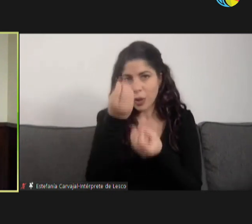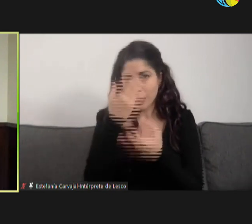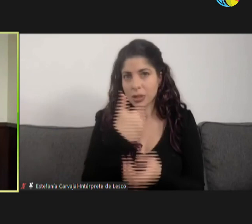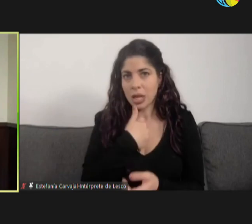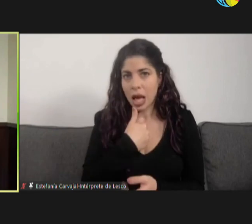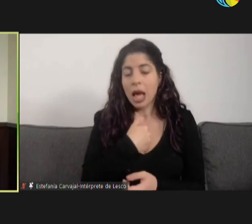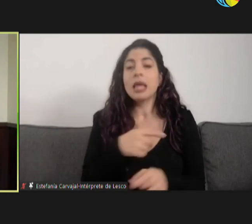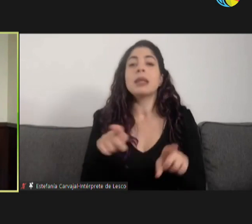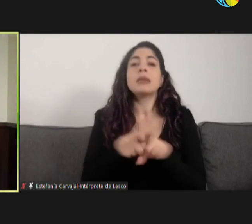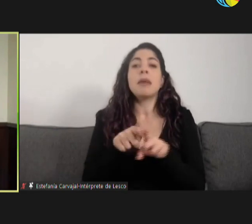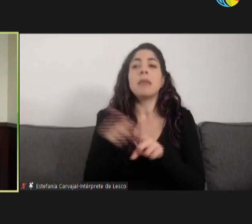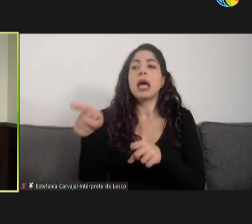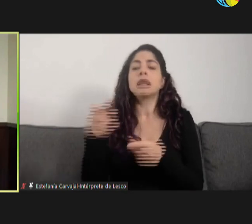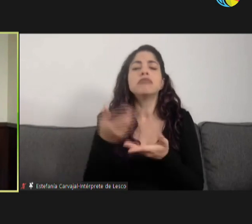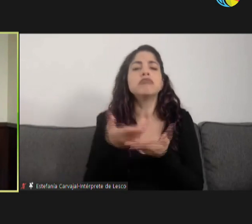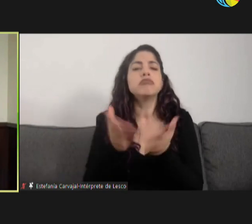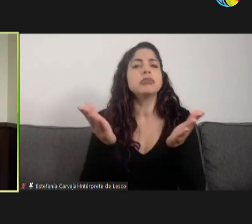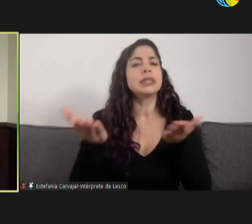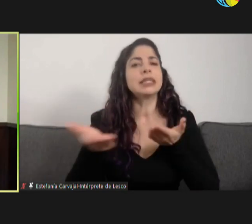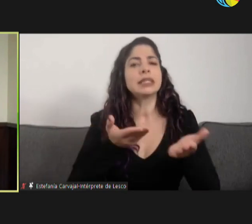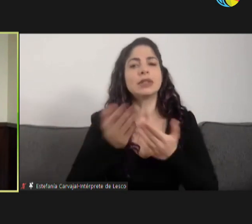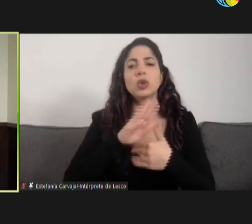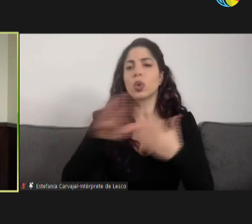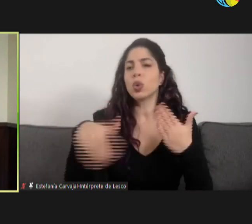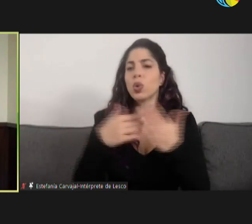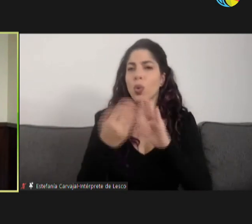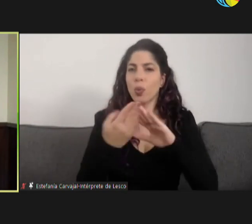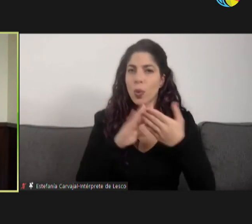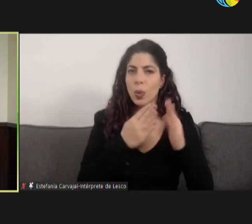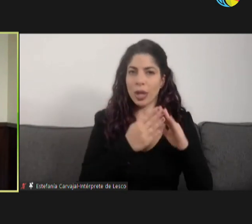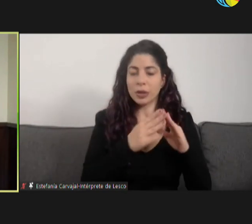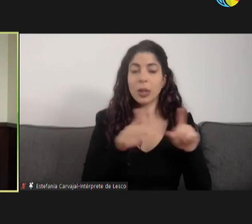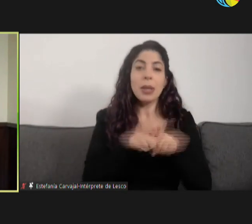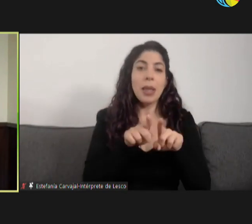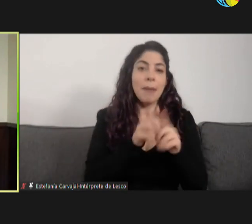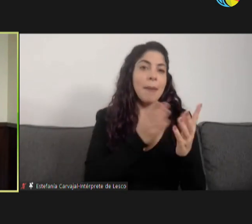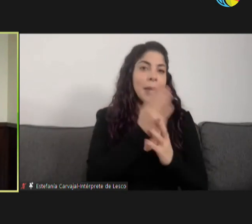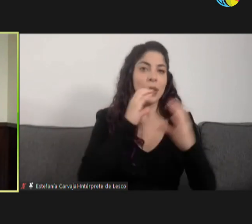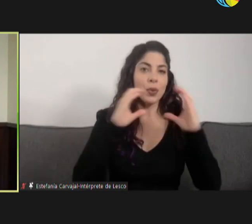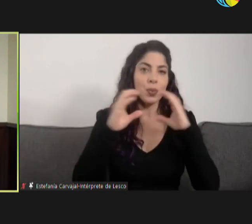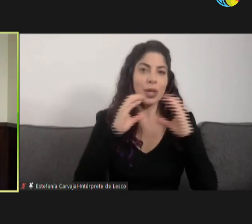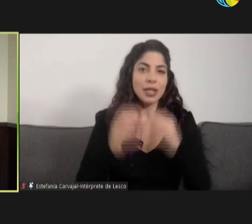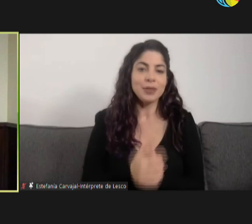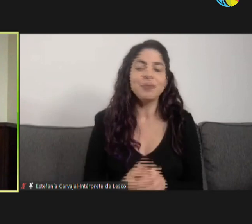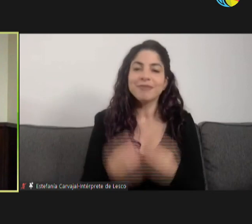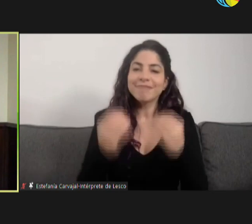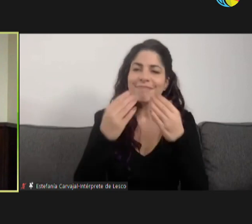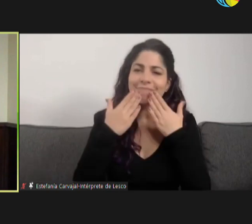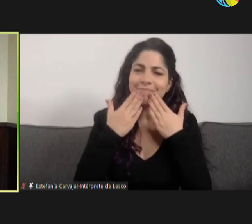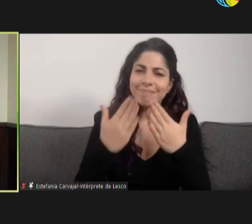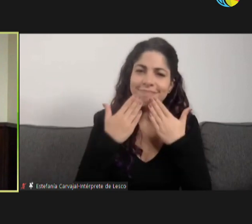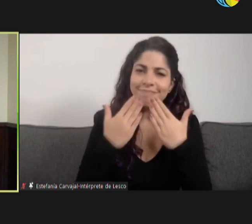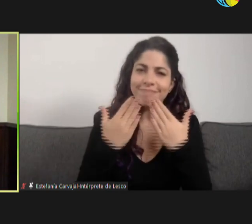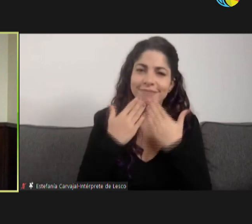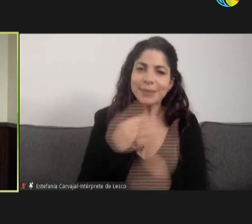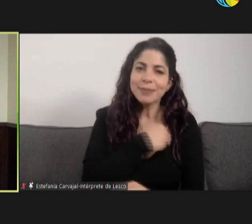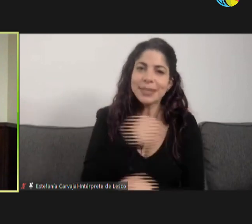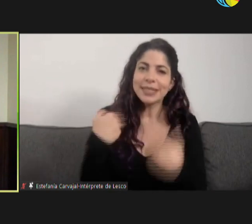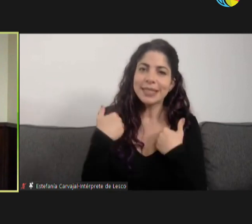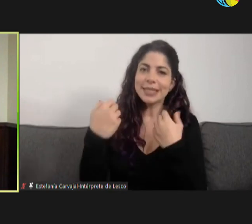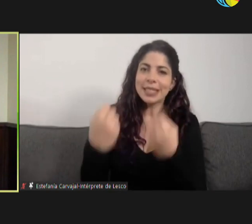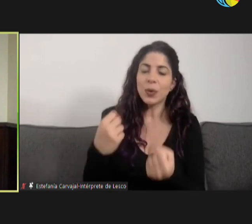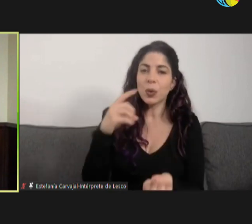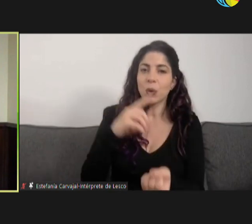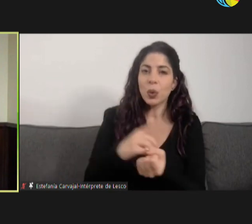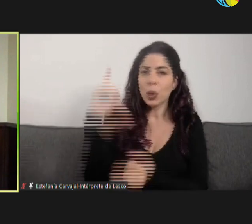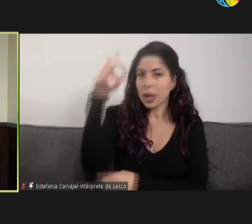está al servicio de toda la población y medios de comunicación. Muchísimas gracias al ministro de Salud, el doctor